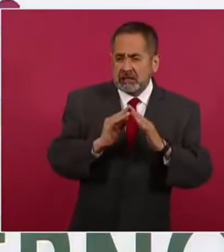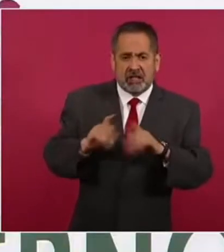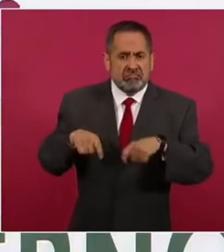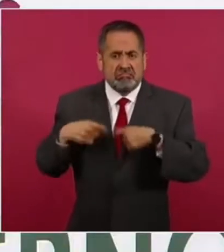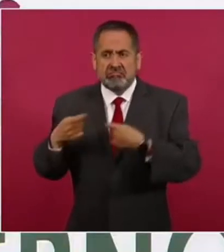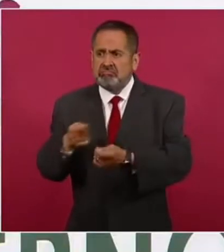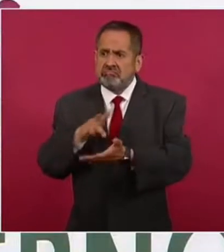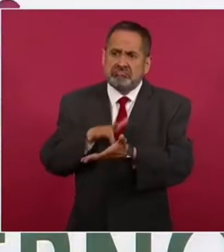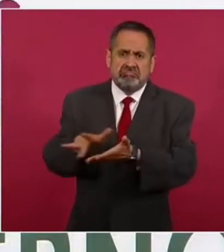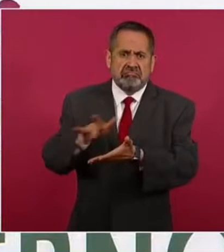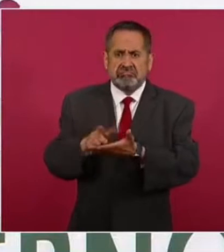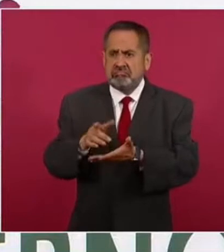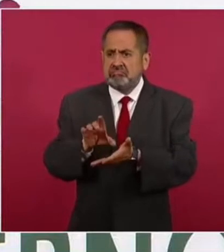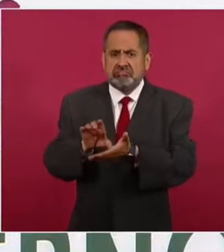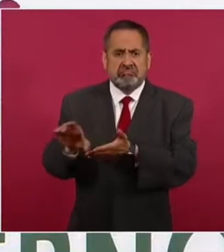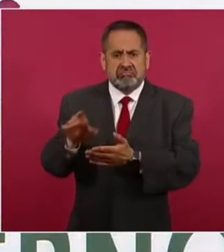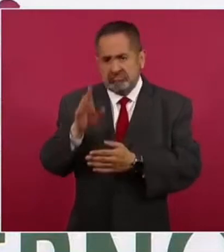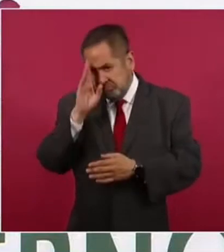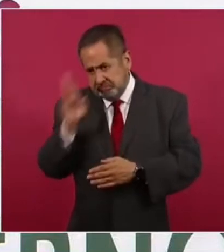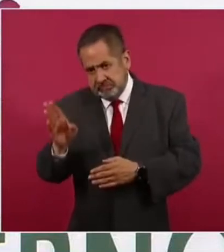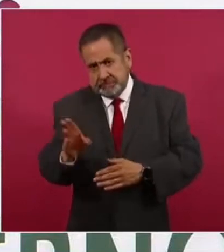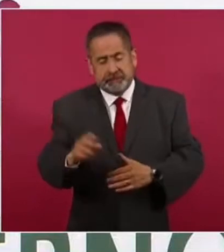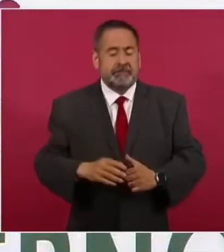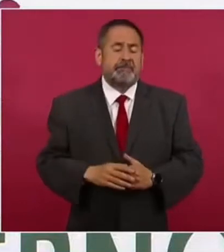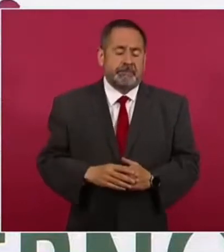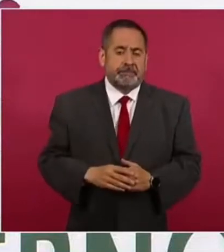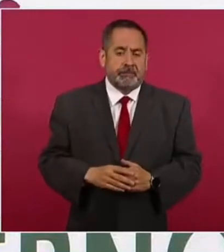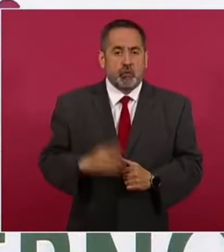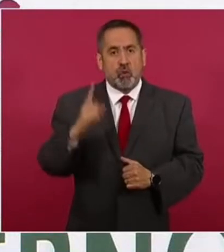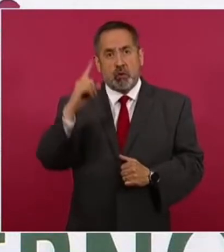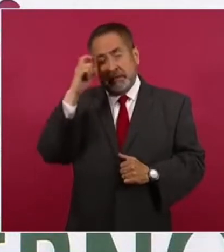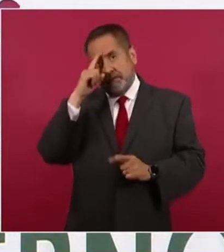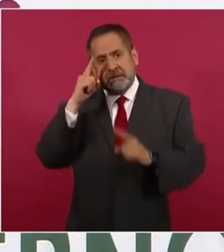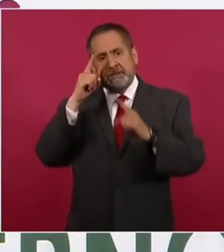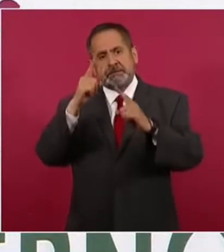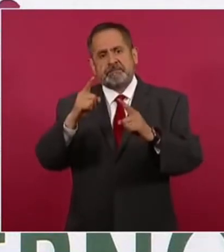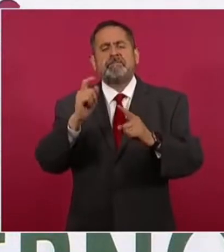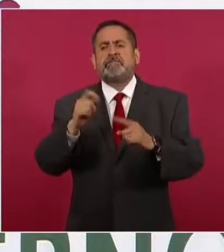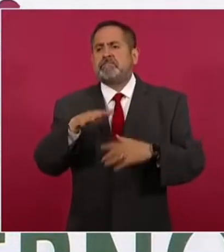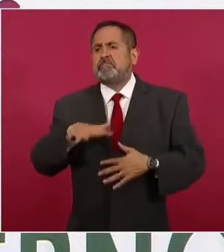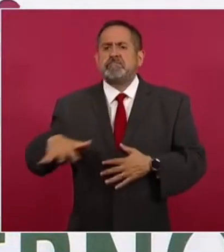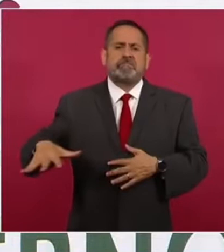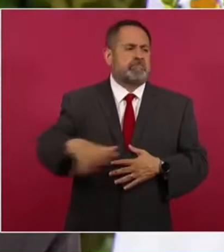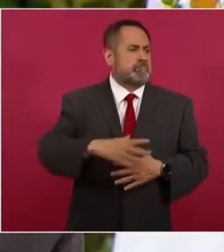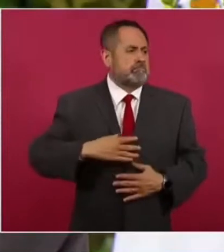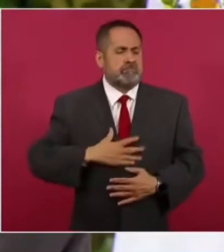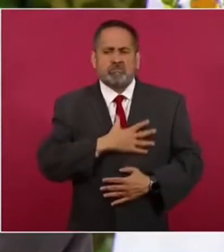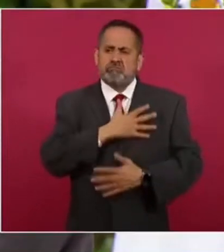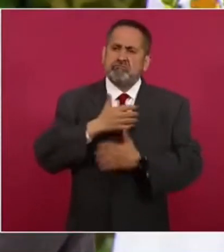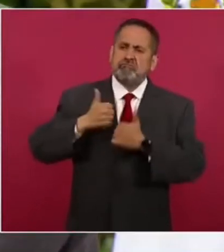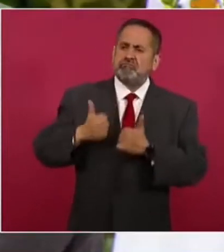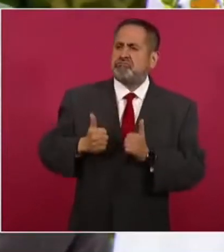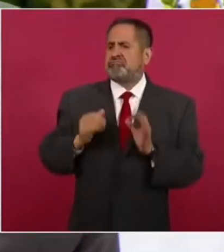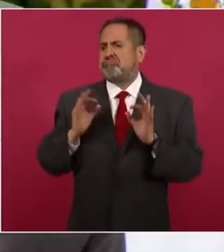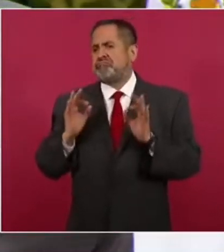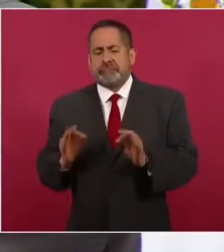El desafío mayor en nuestro propósito de establecer un verdadero estado de bienestar consiste en